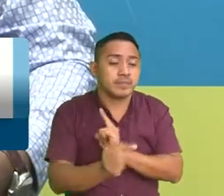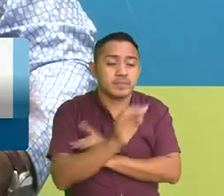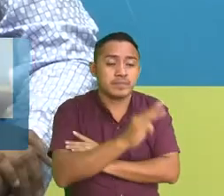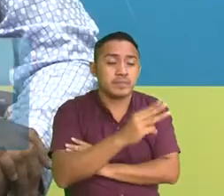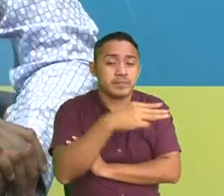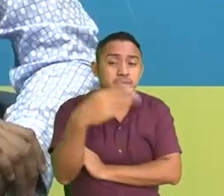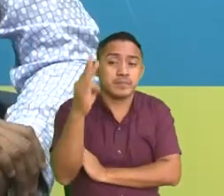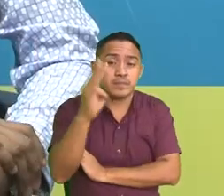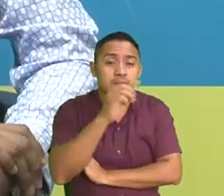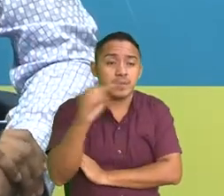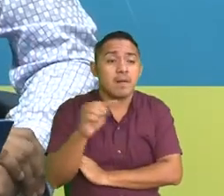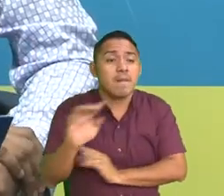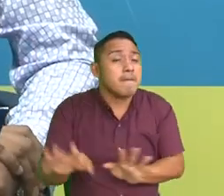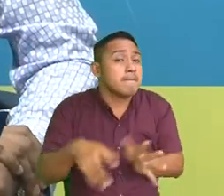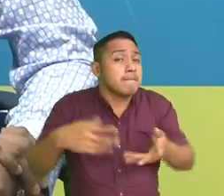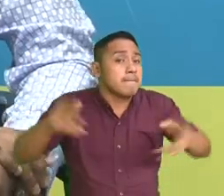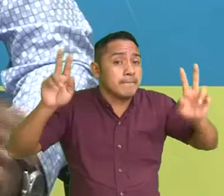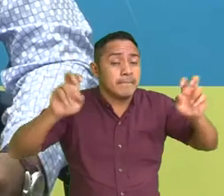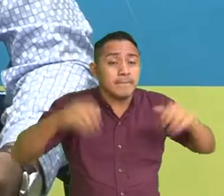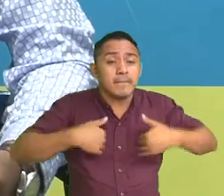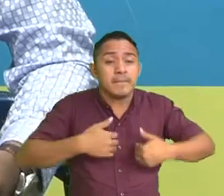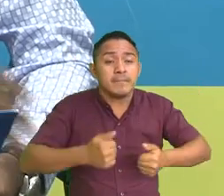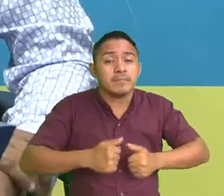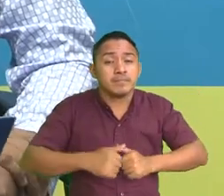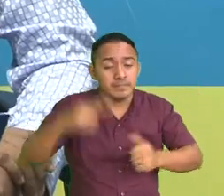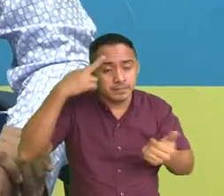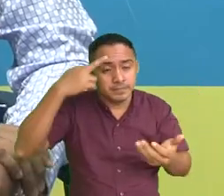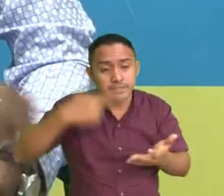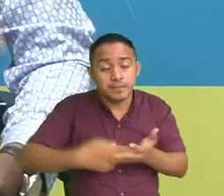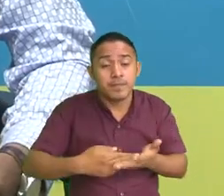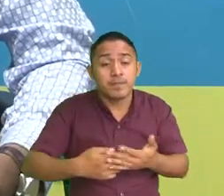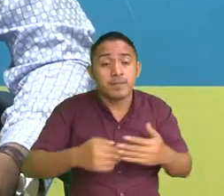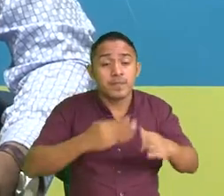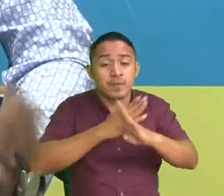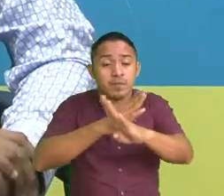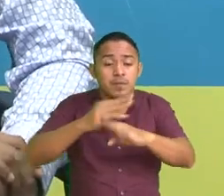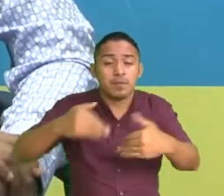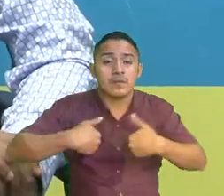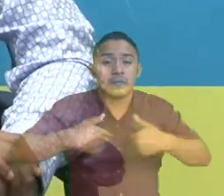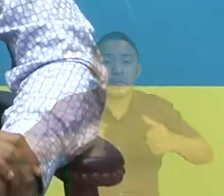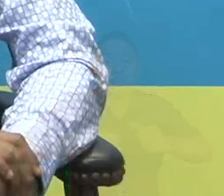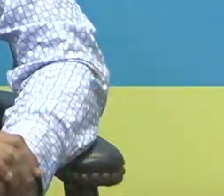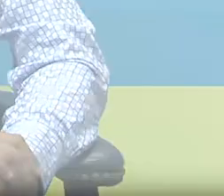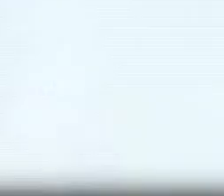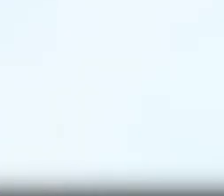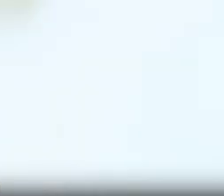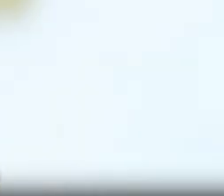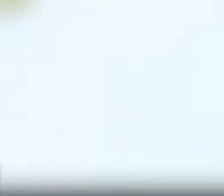a 3 y media para conversar sobre temas de salud. Recuerde también que prevenir es salud.